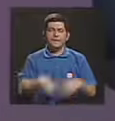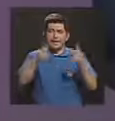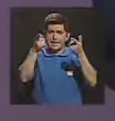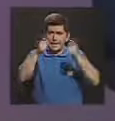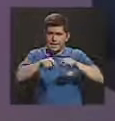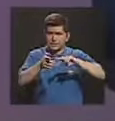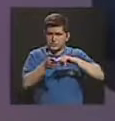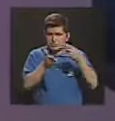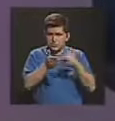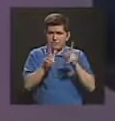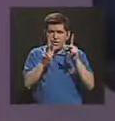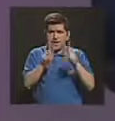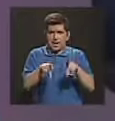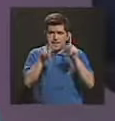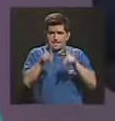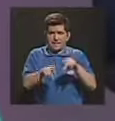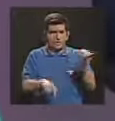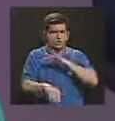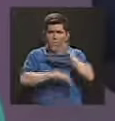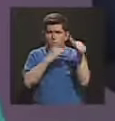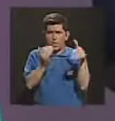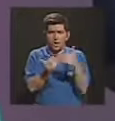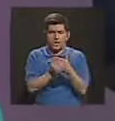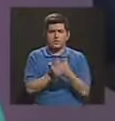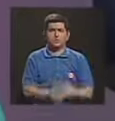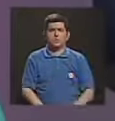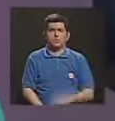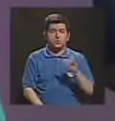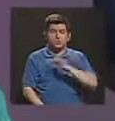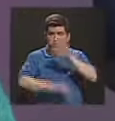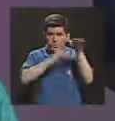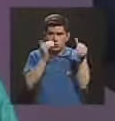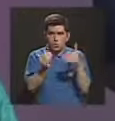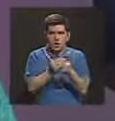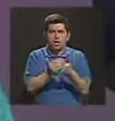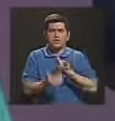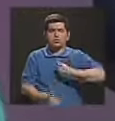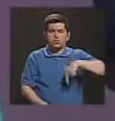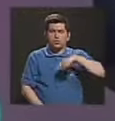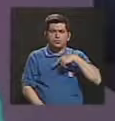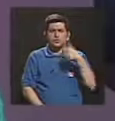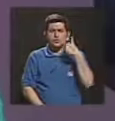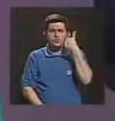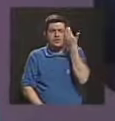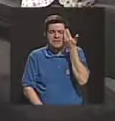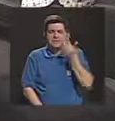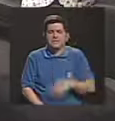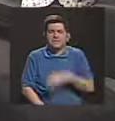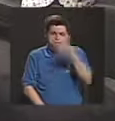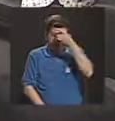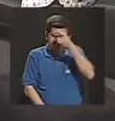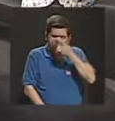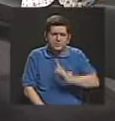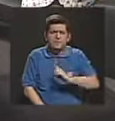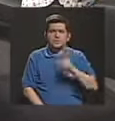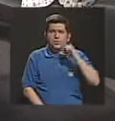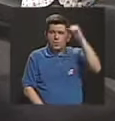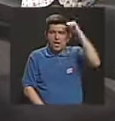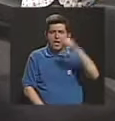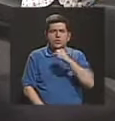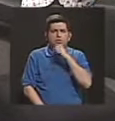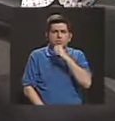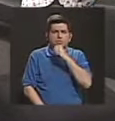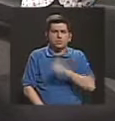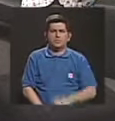hecho que es una persona, es cierto, igual que todos, y al igual que todos, estamos propensos a una depresión. Un adulto mayor